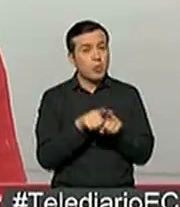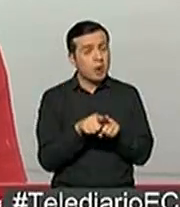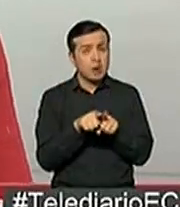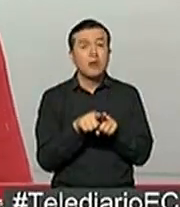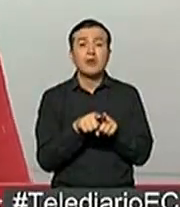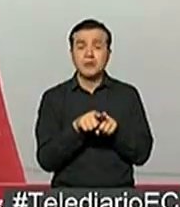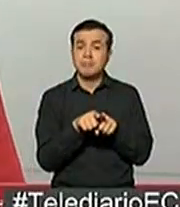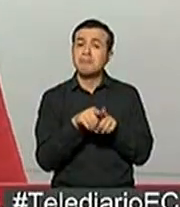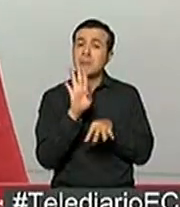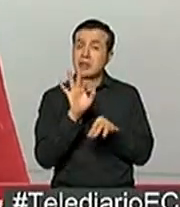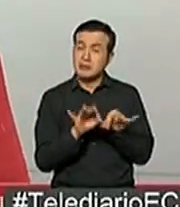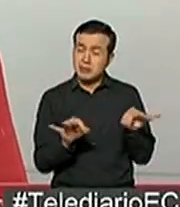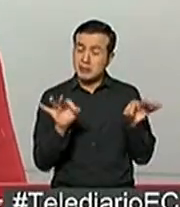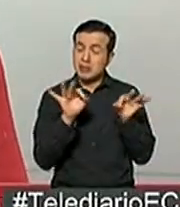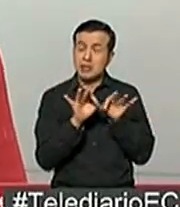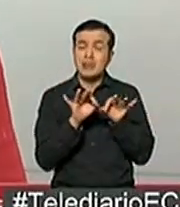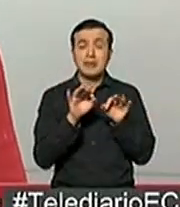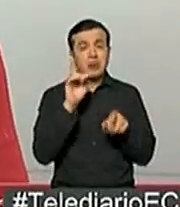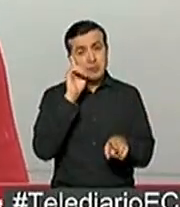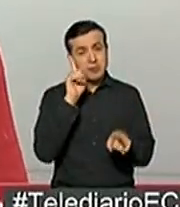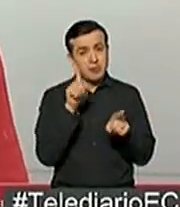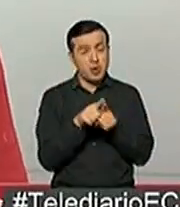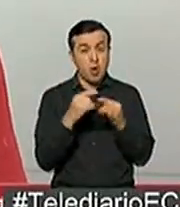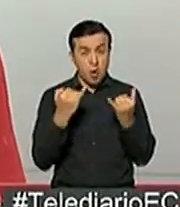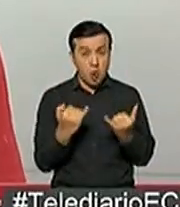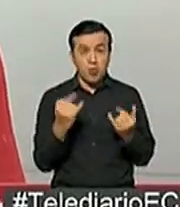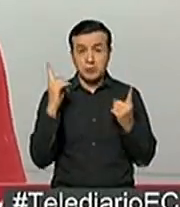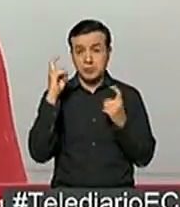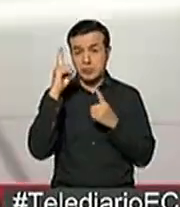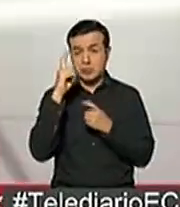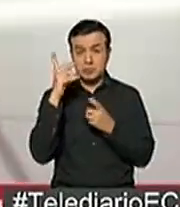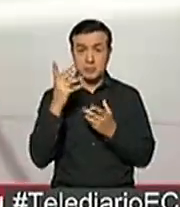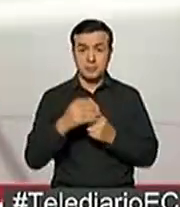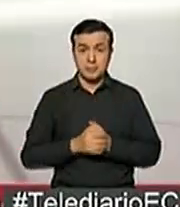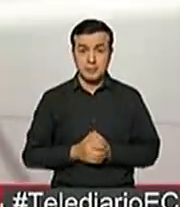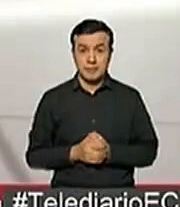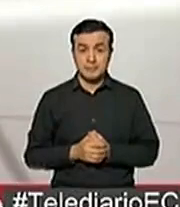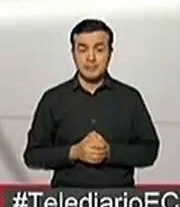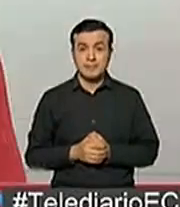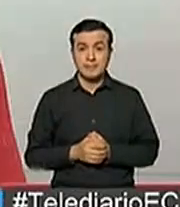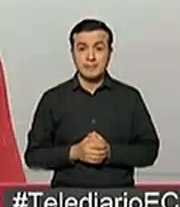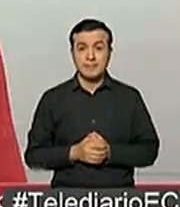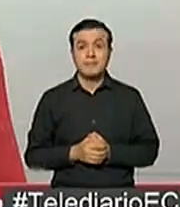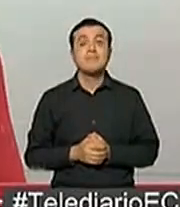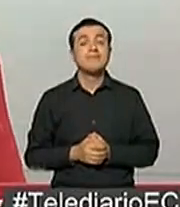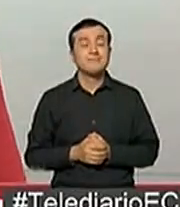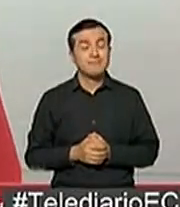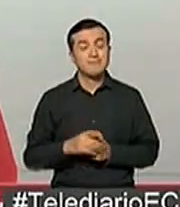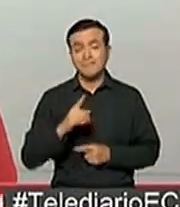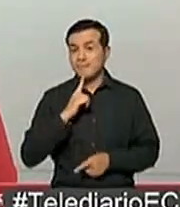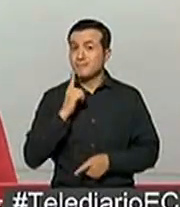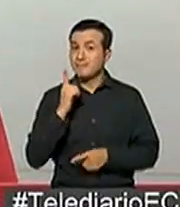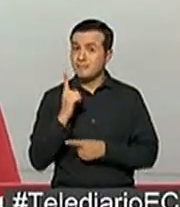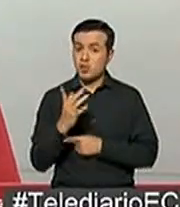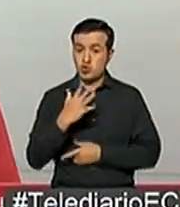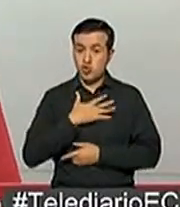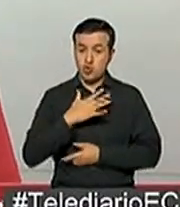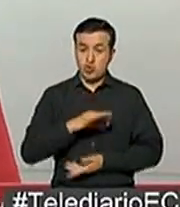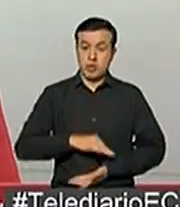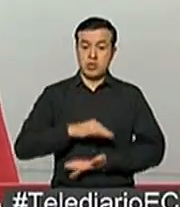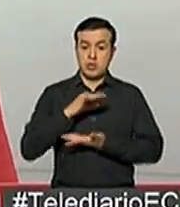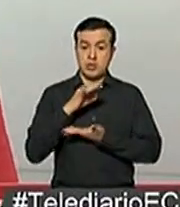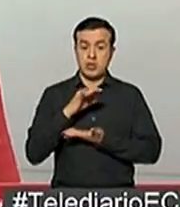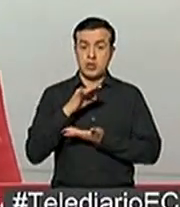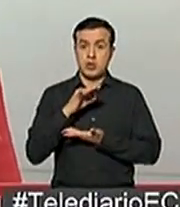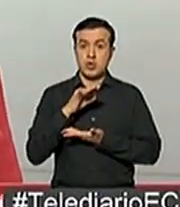importante y lo más duro en ecuador' a veces es ponernos de acuerdo pero no imposible no imposible lo imposible y justamente yo represento a la industria de la